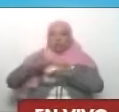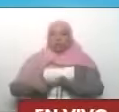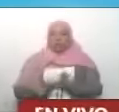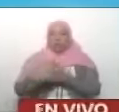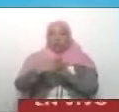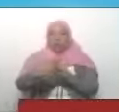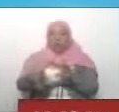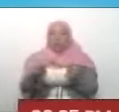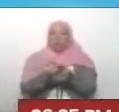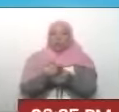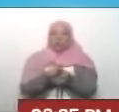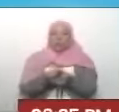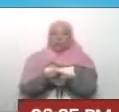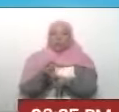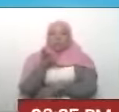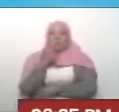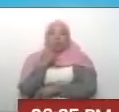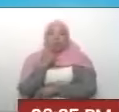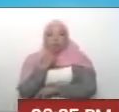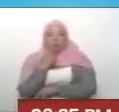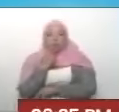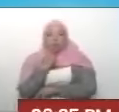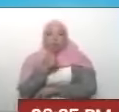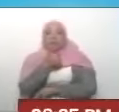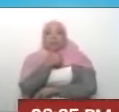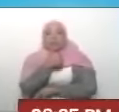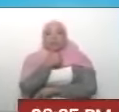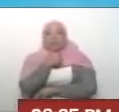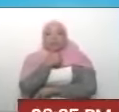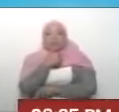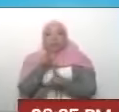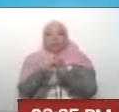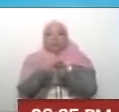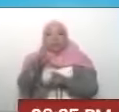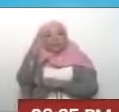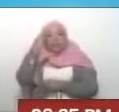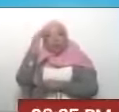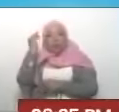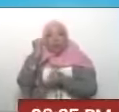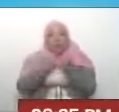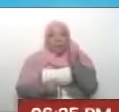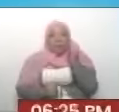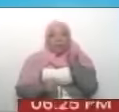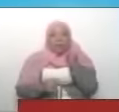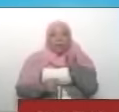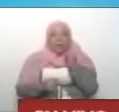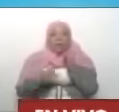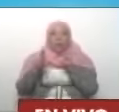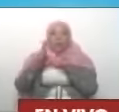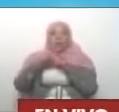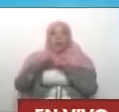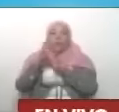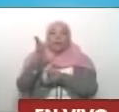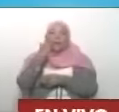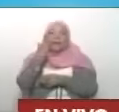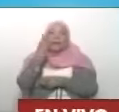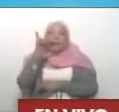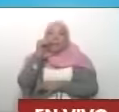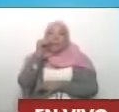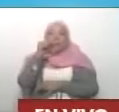hacer aquí. Fíjense, levanten la mano los que saben el apellido de su tatarabuelo materno y